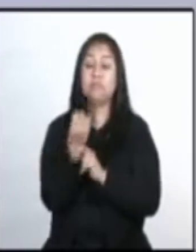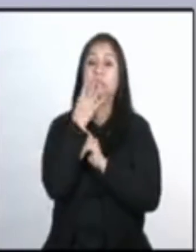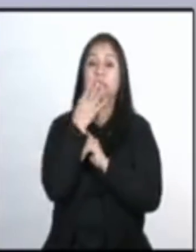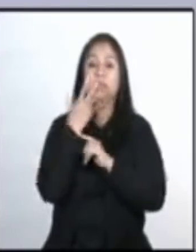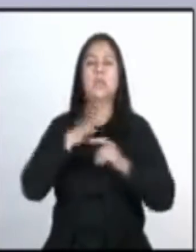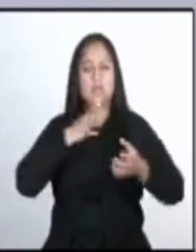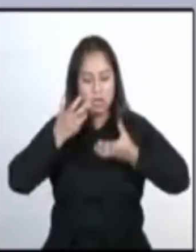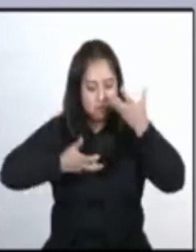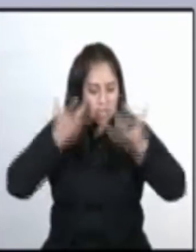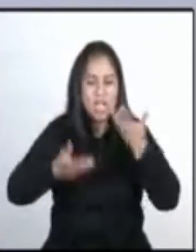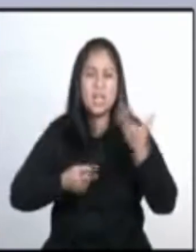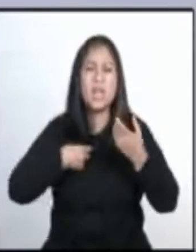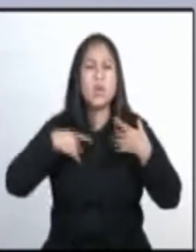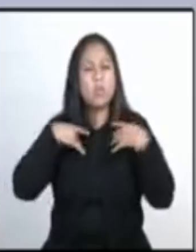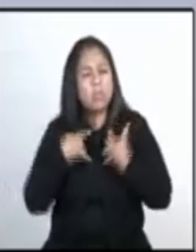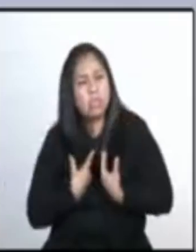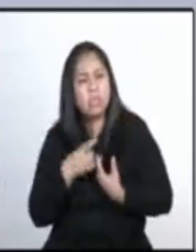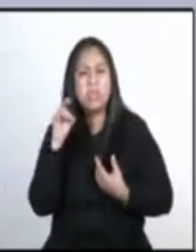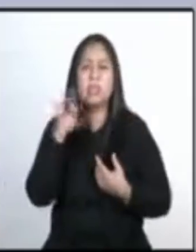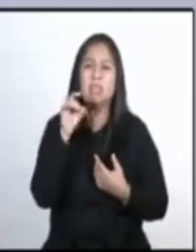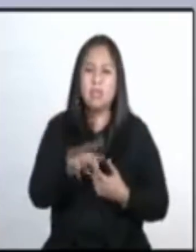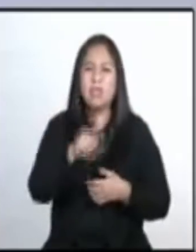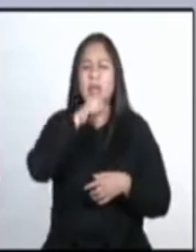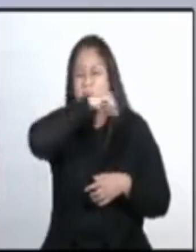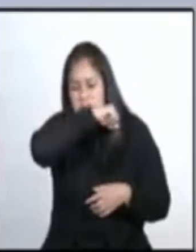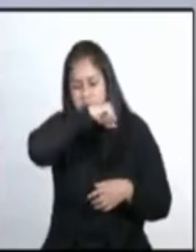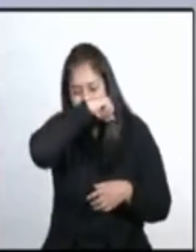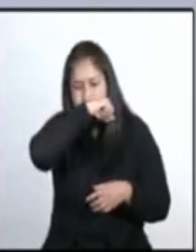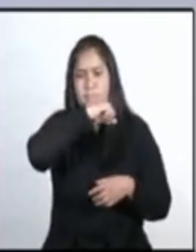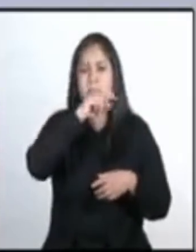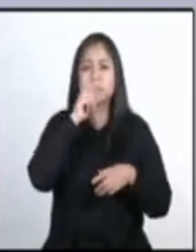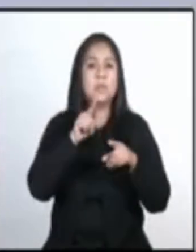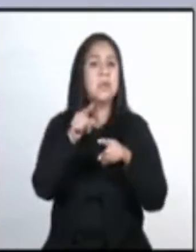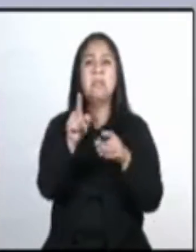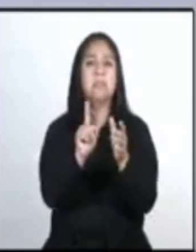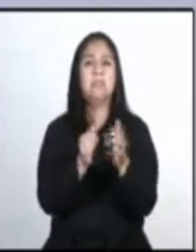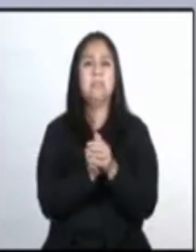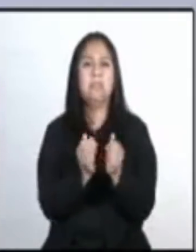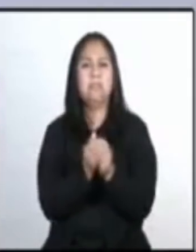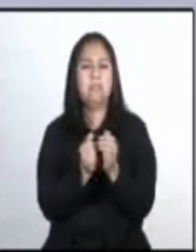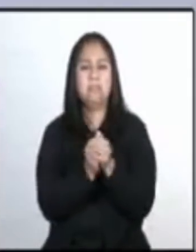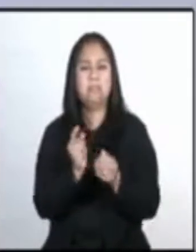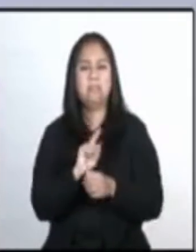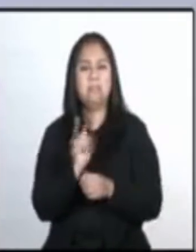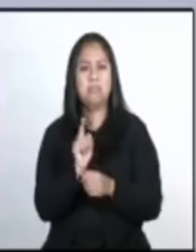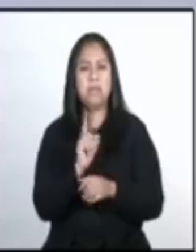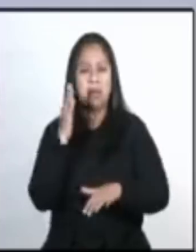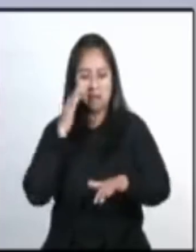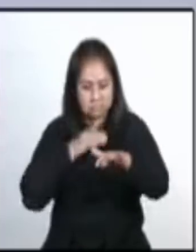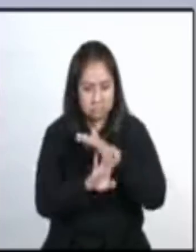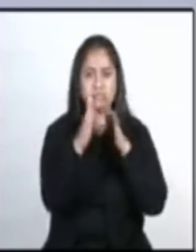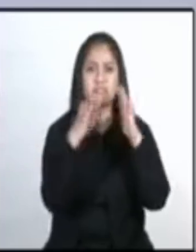fiebre, dolor de cuerpo, tos seca, no se preocupe, métase en su